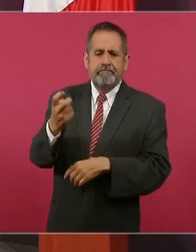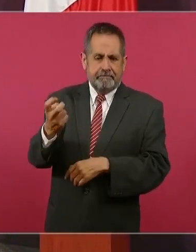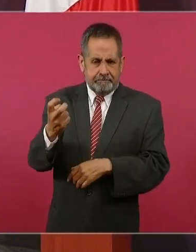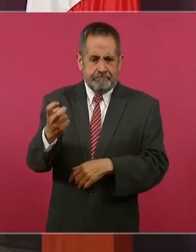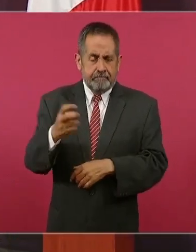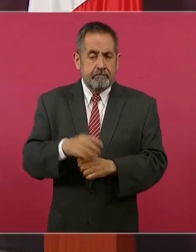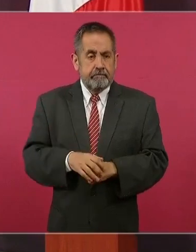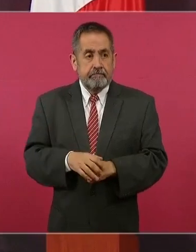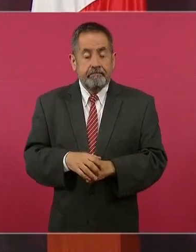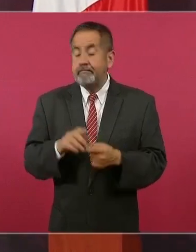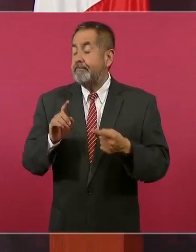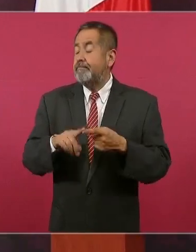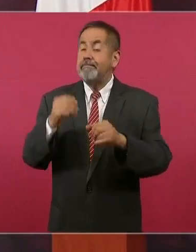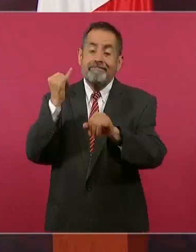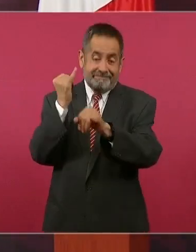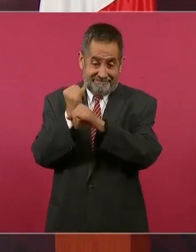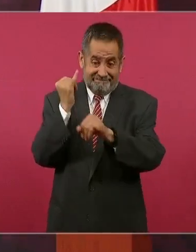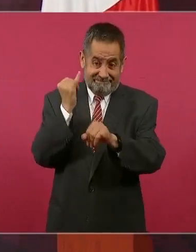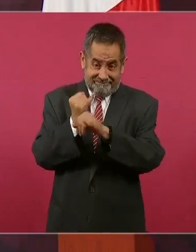el internet